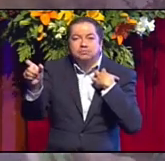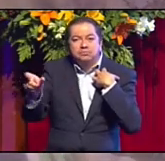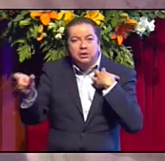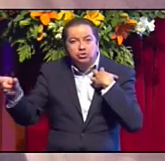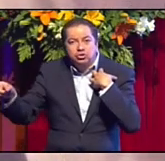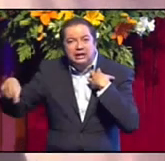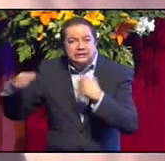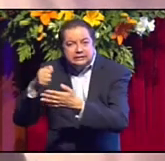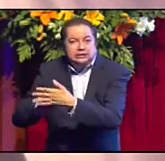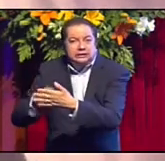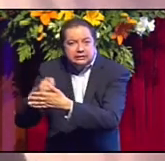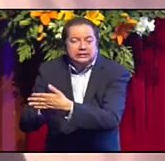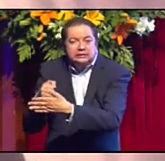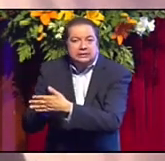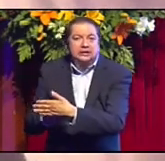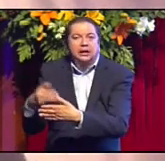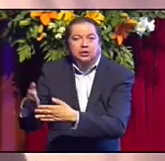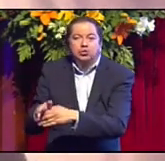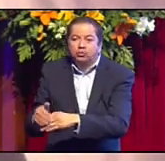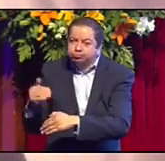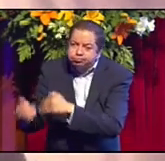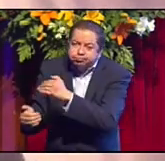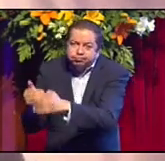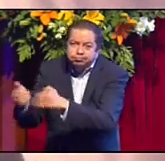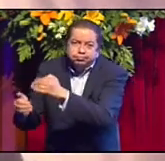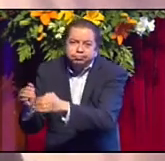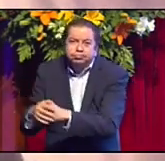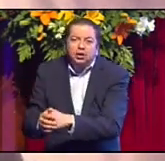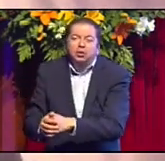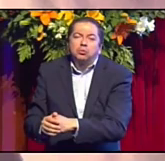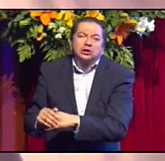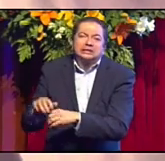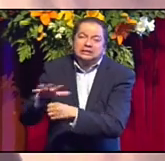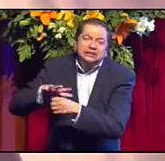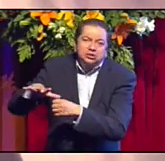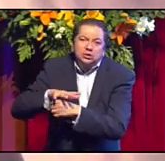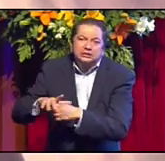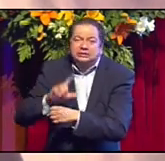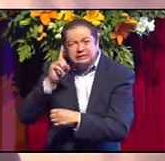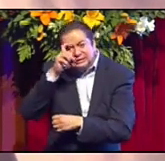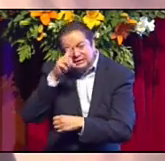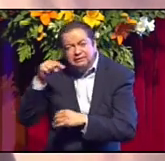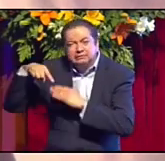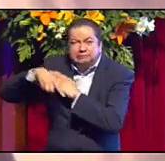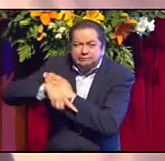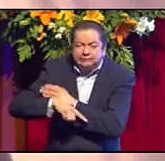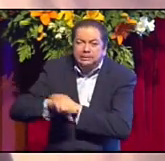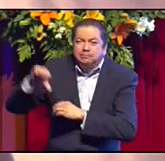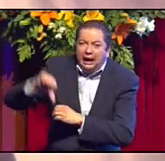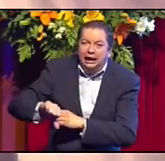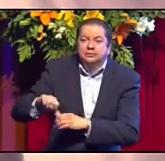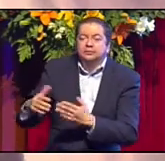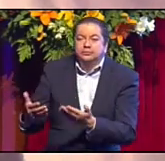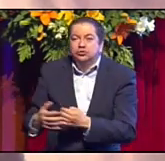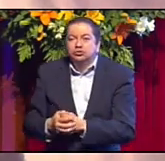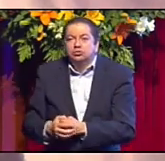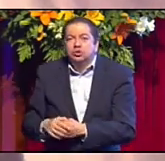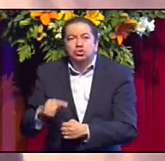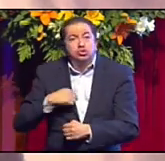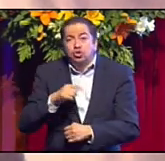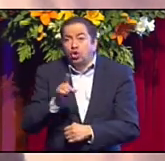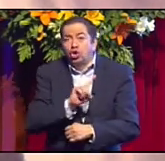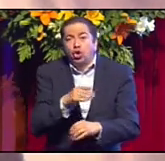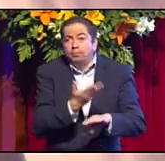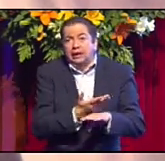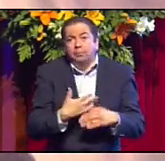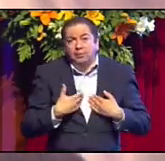día luchan y luchan por salir adelante con condiciones precarias muchas veces y que efectivamente dicen, yo no estoy pidiendo nada